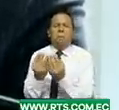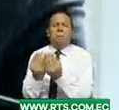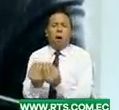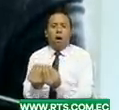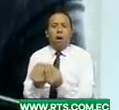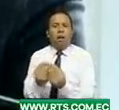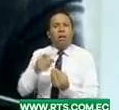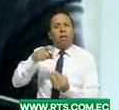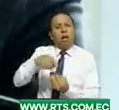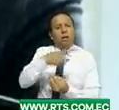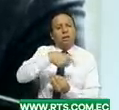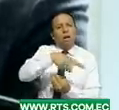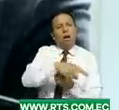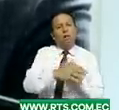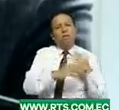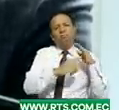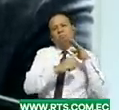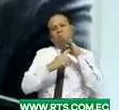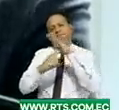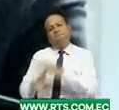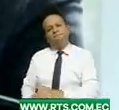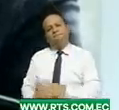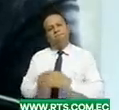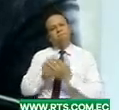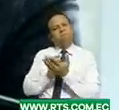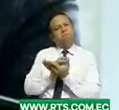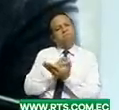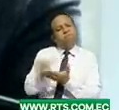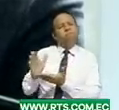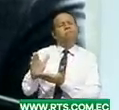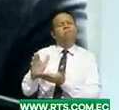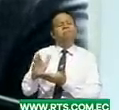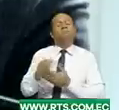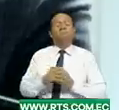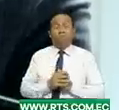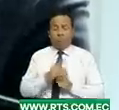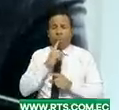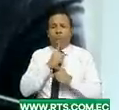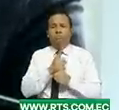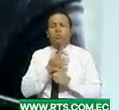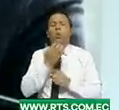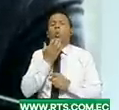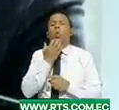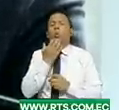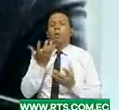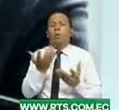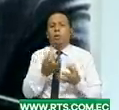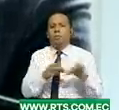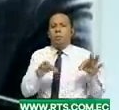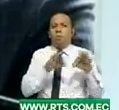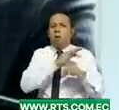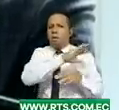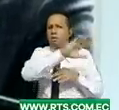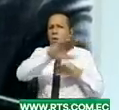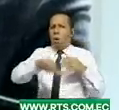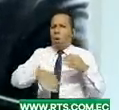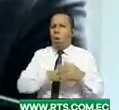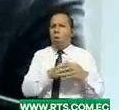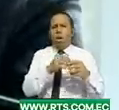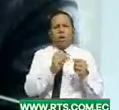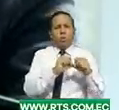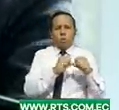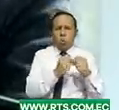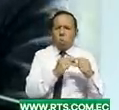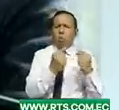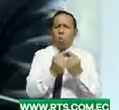y enfrentado en unidad por todas las agrupaciones que